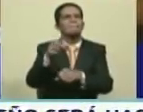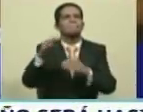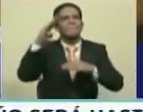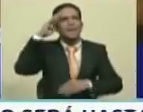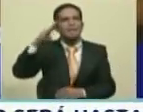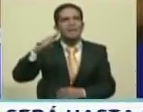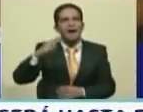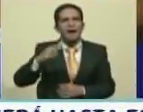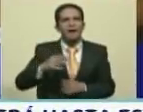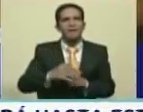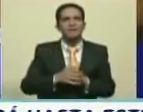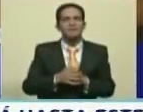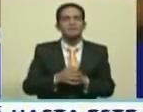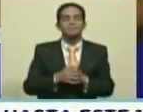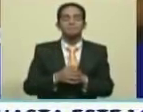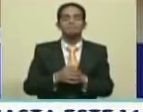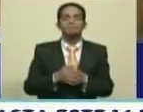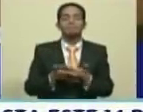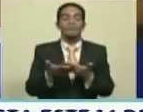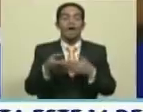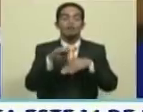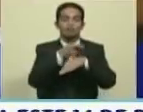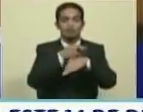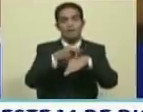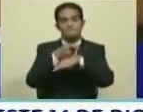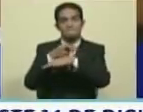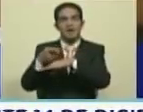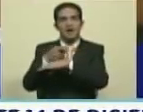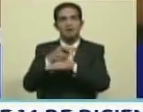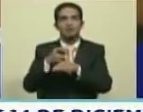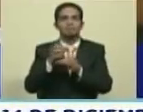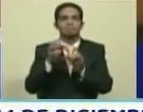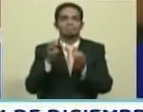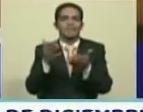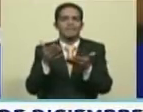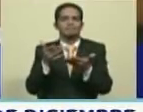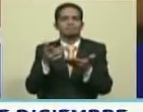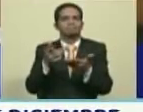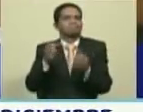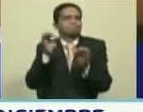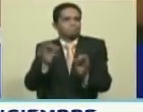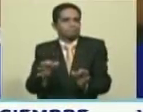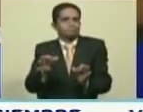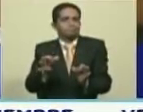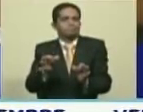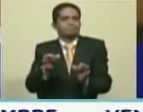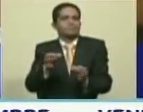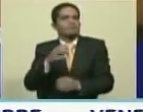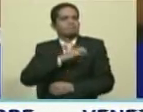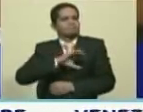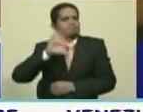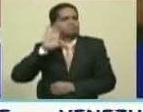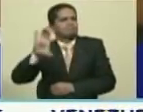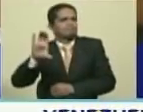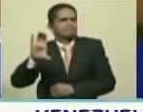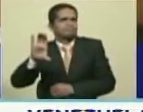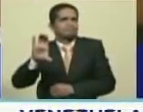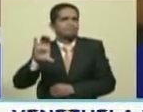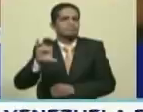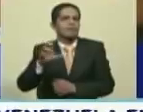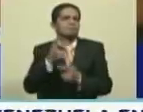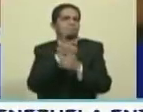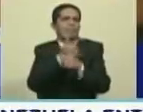Para los gobiernos que garantizan estados soberanos, pueblos dignos, libres.